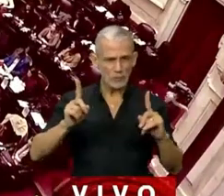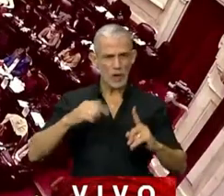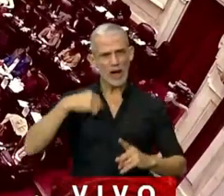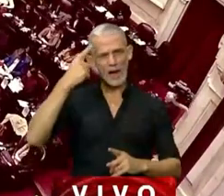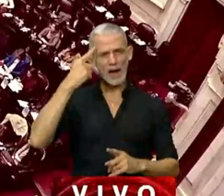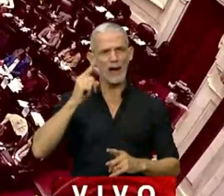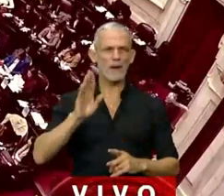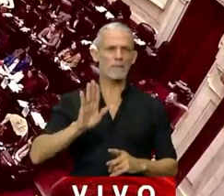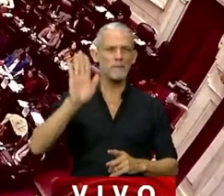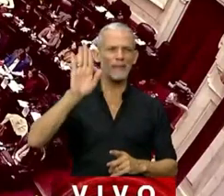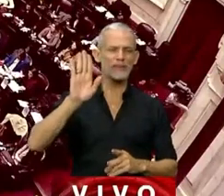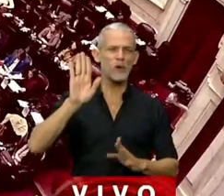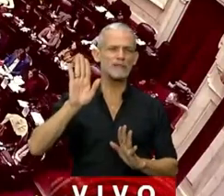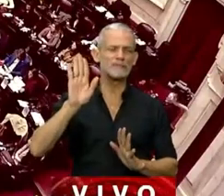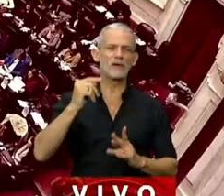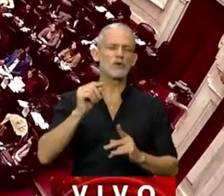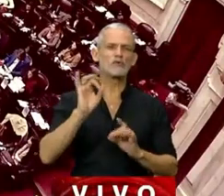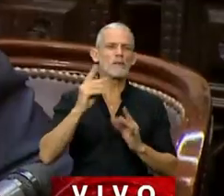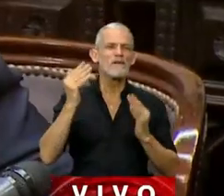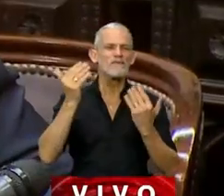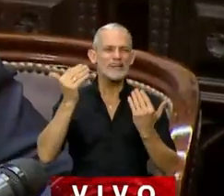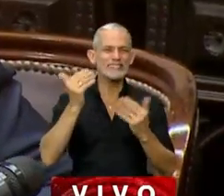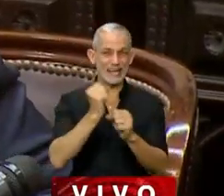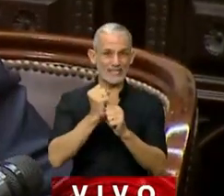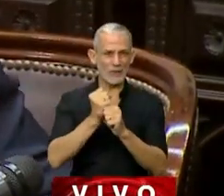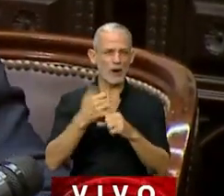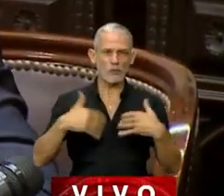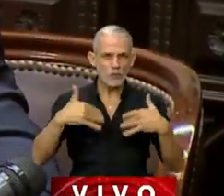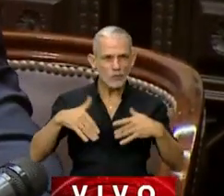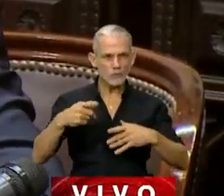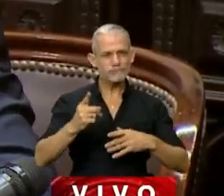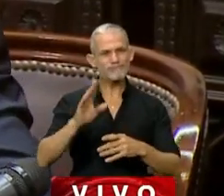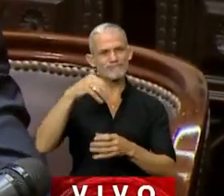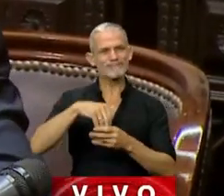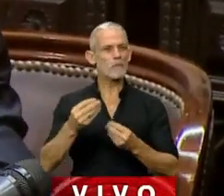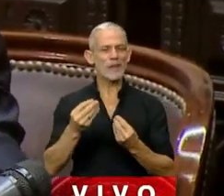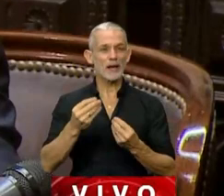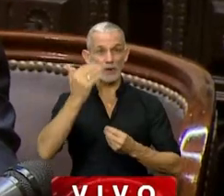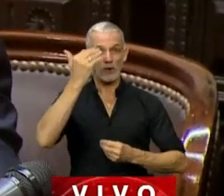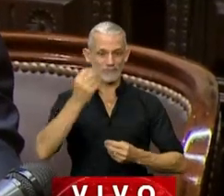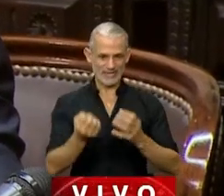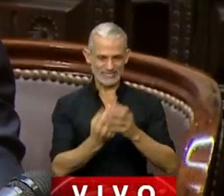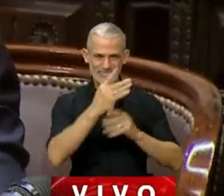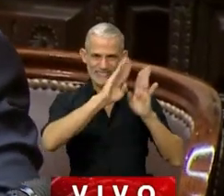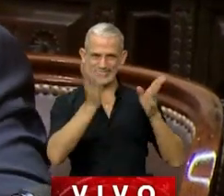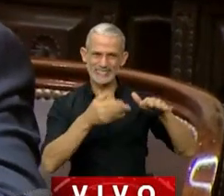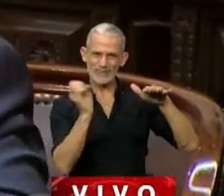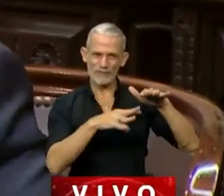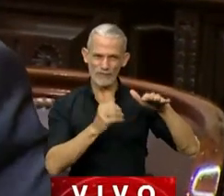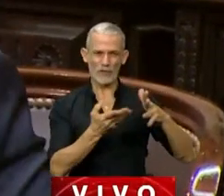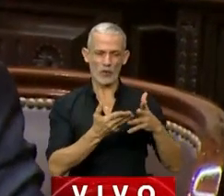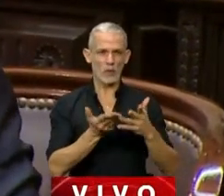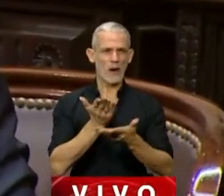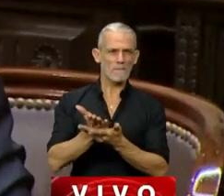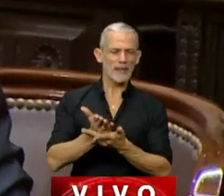había pedido la palabra simplemente para felicitar a quienes han trabajado mucho por la constitución de este fondo fiduciario, por reclamar a